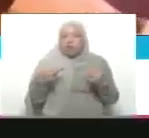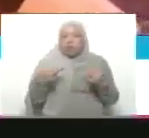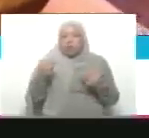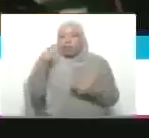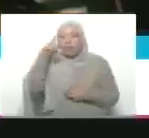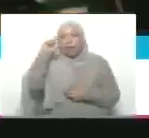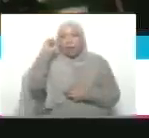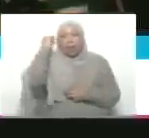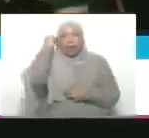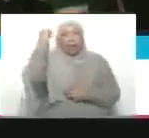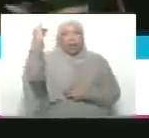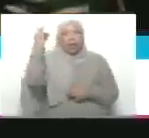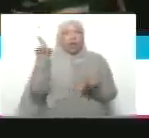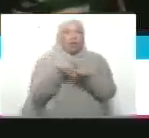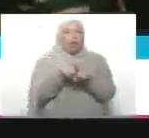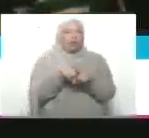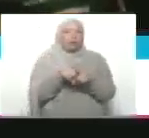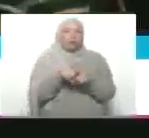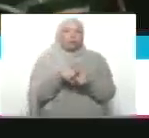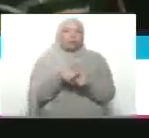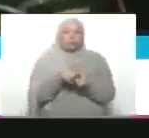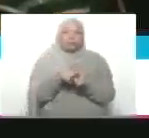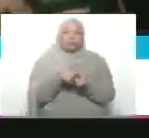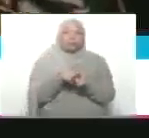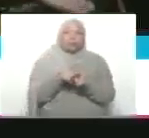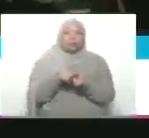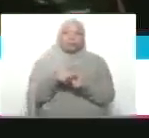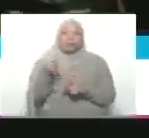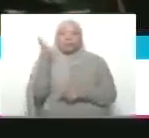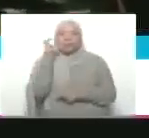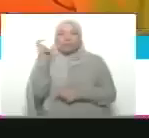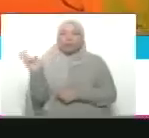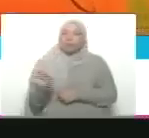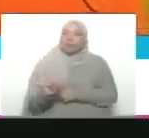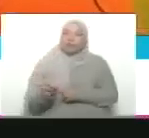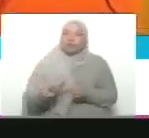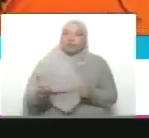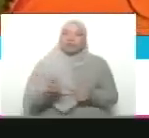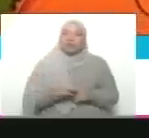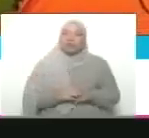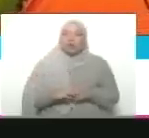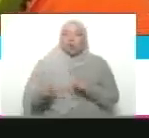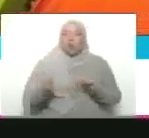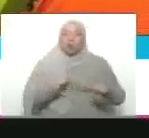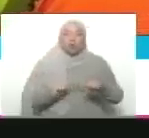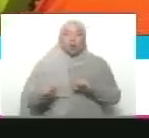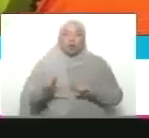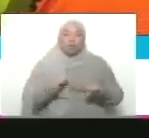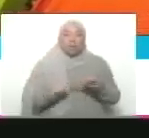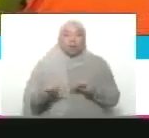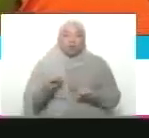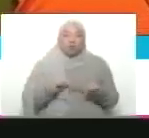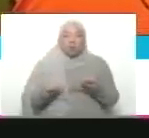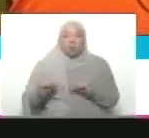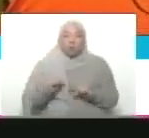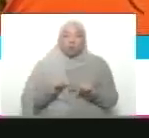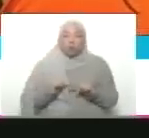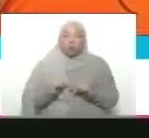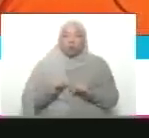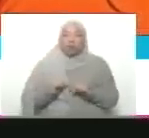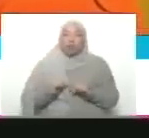y y después de ahí se convirtió en el lema pero en Venezuela ese movimiento fue eh